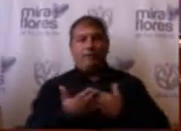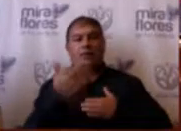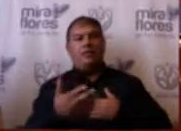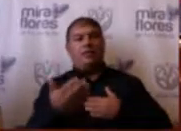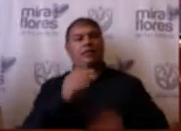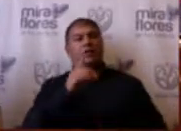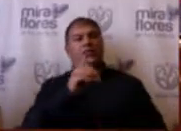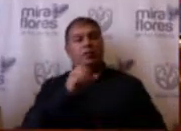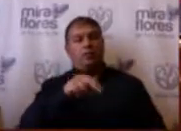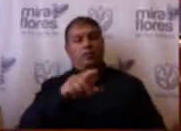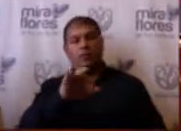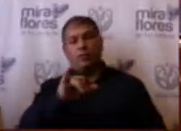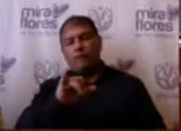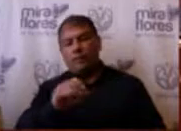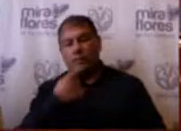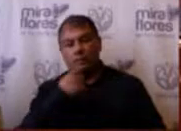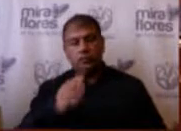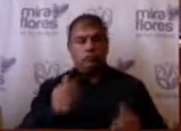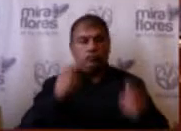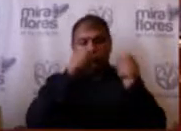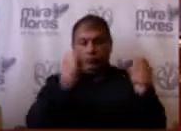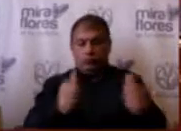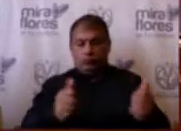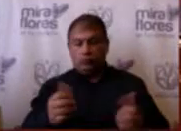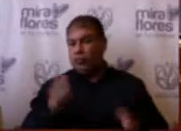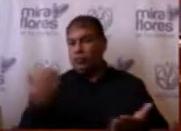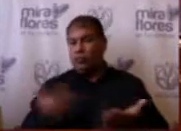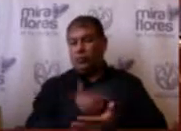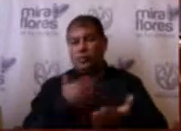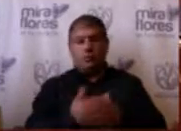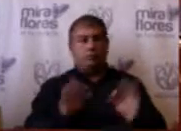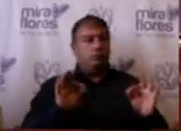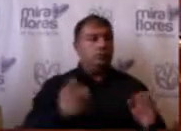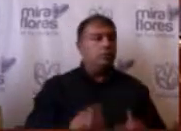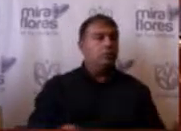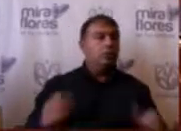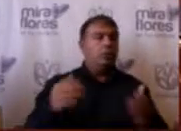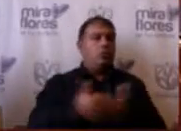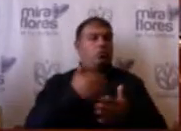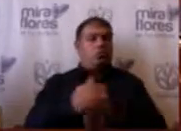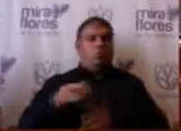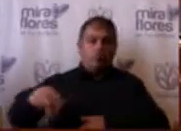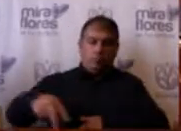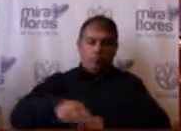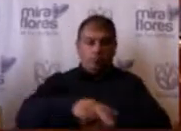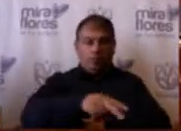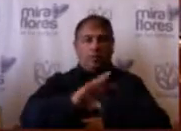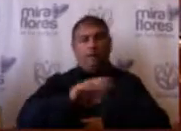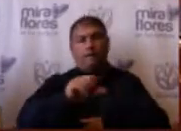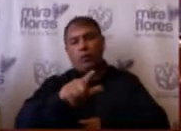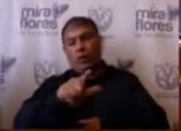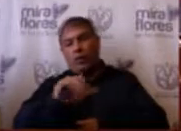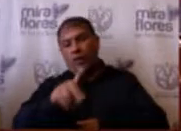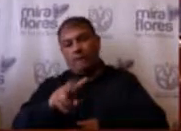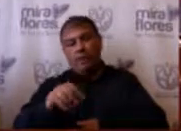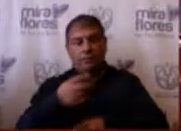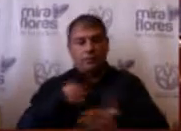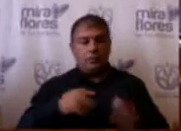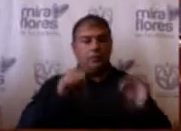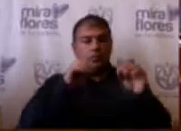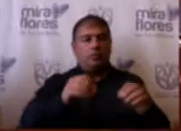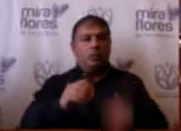es una escultura moderna que le da un toque especial al nuevo bulevar que tenemos en el lugar se